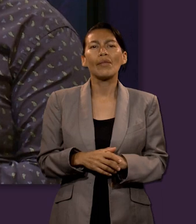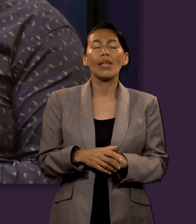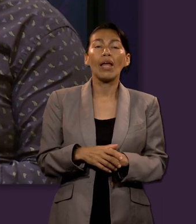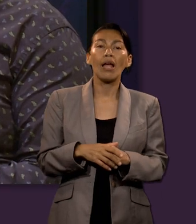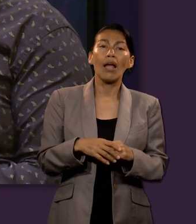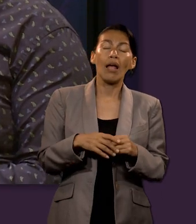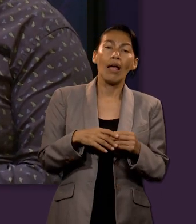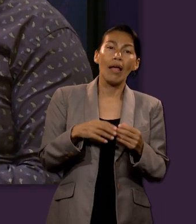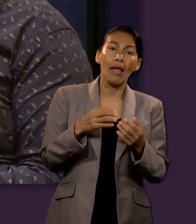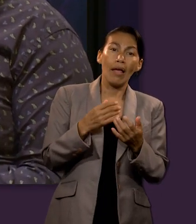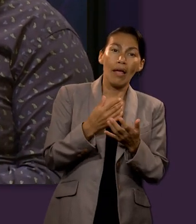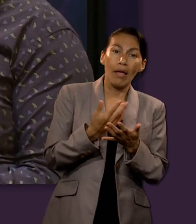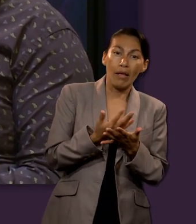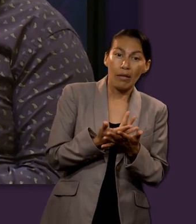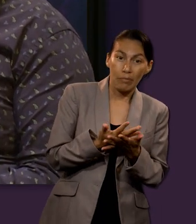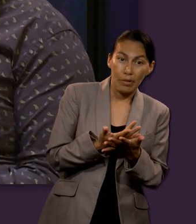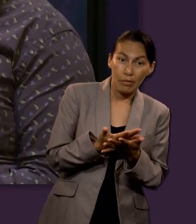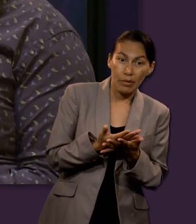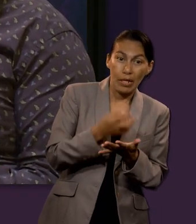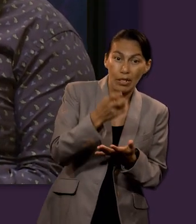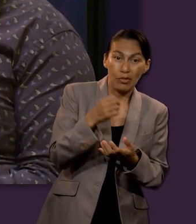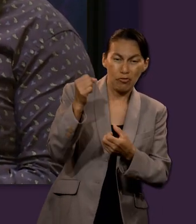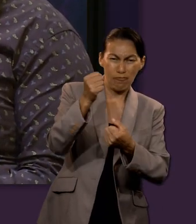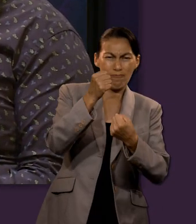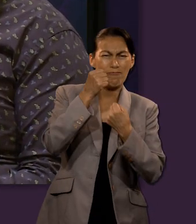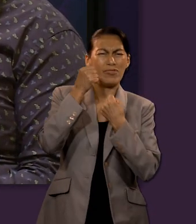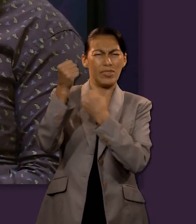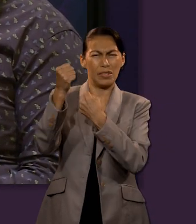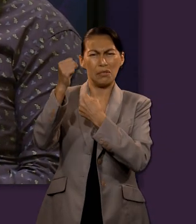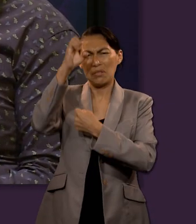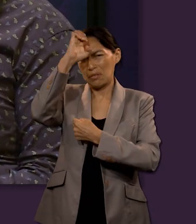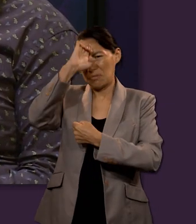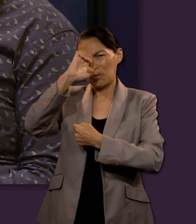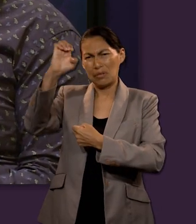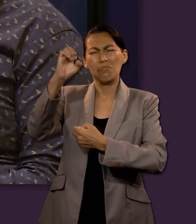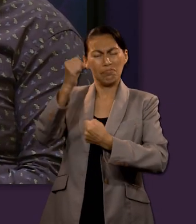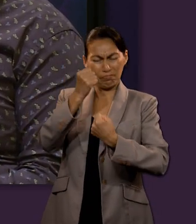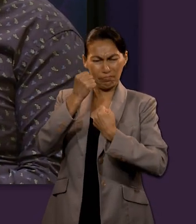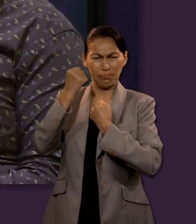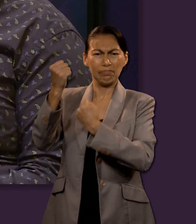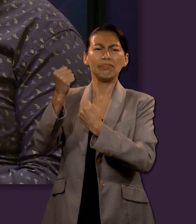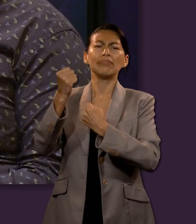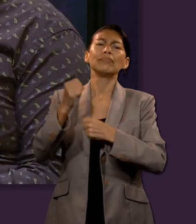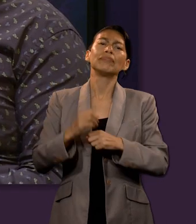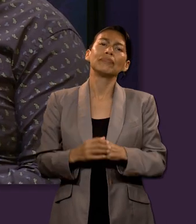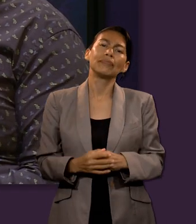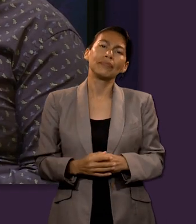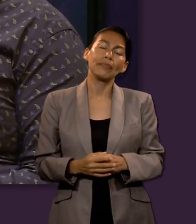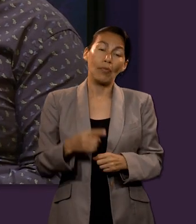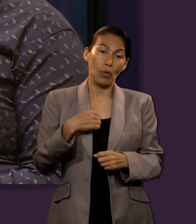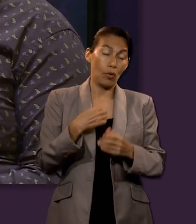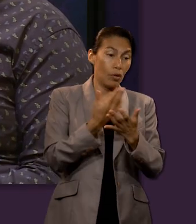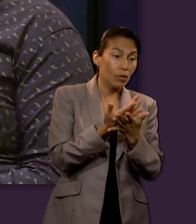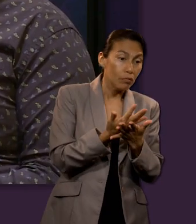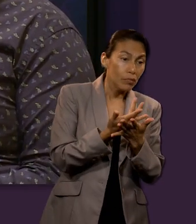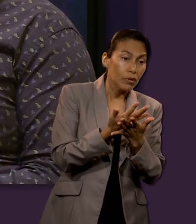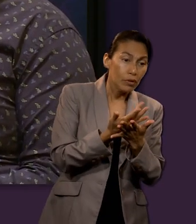espirituales importantes que la espera genera perseverancia o resistencia espiritual es decir